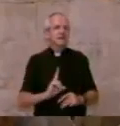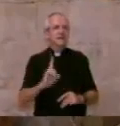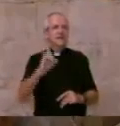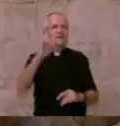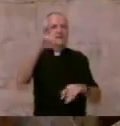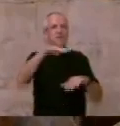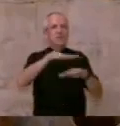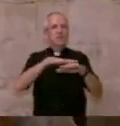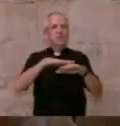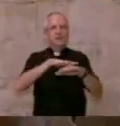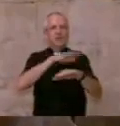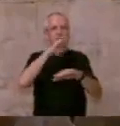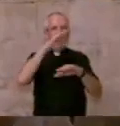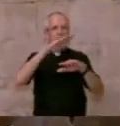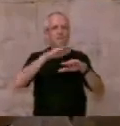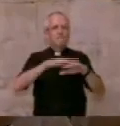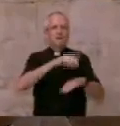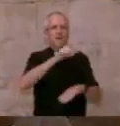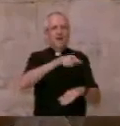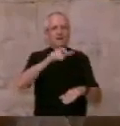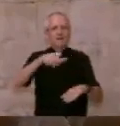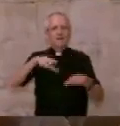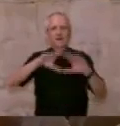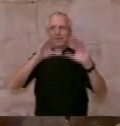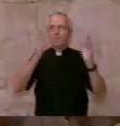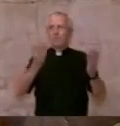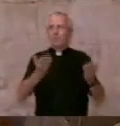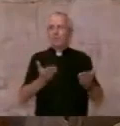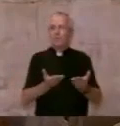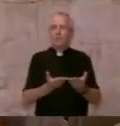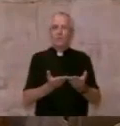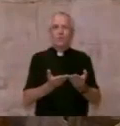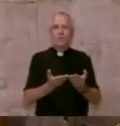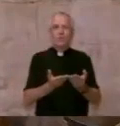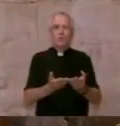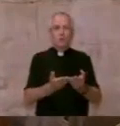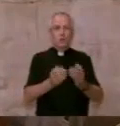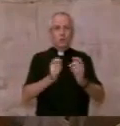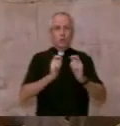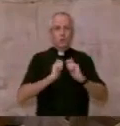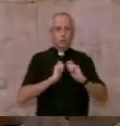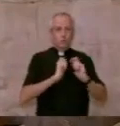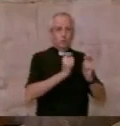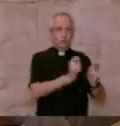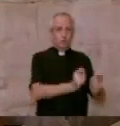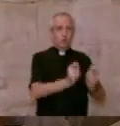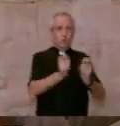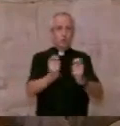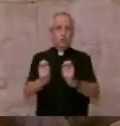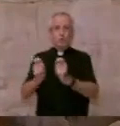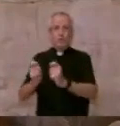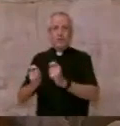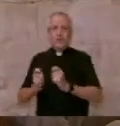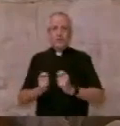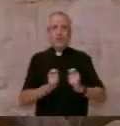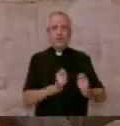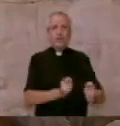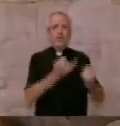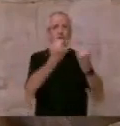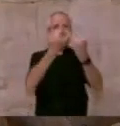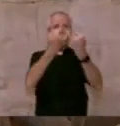Agnell de Déu, que lleveu. Cordero de Dios, que quitas el pecado del mundo, danos la paz.